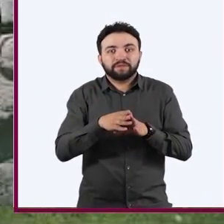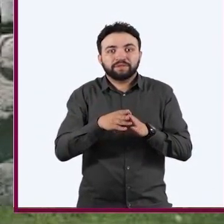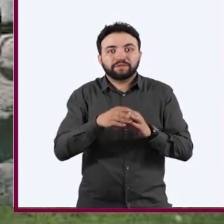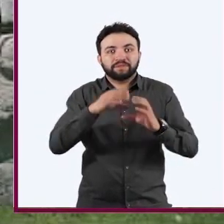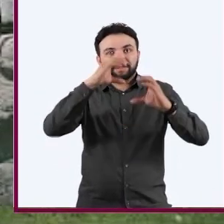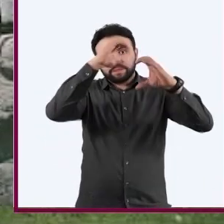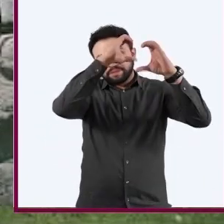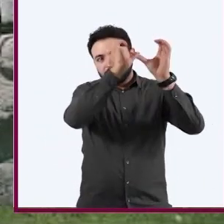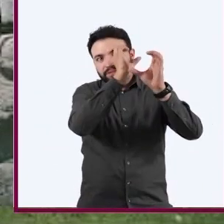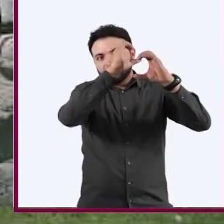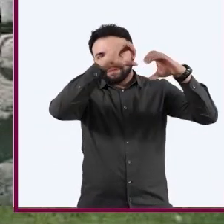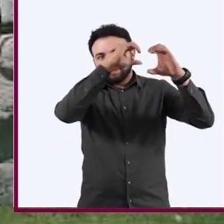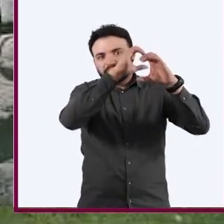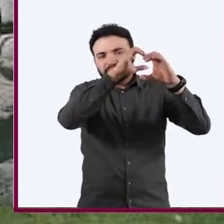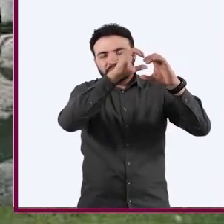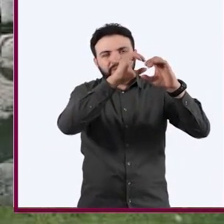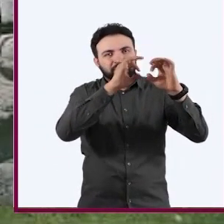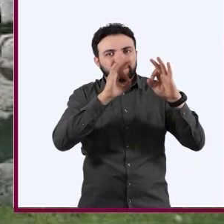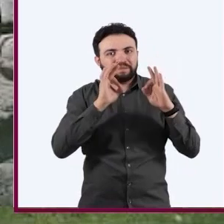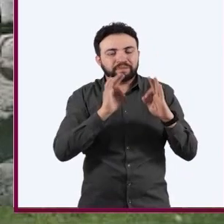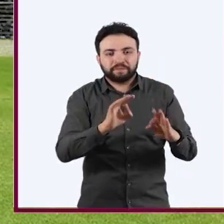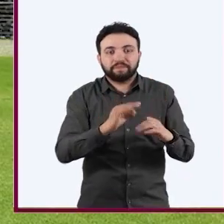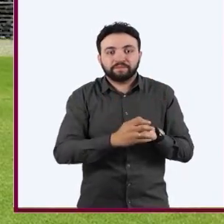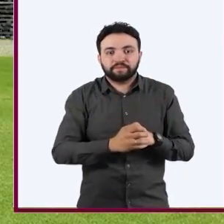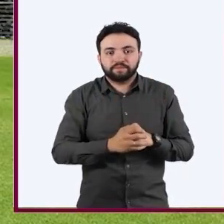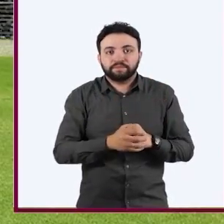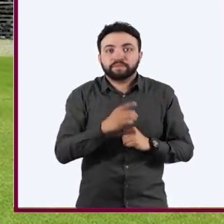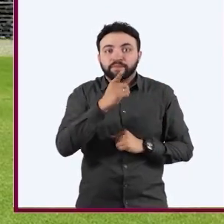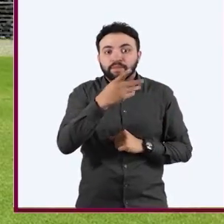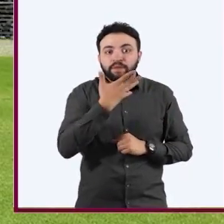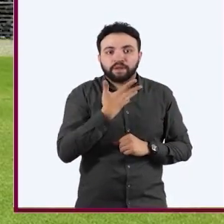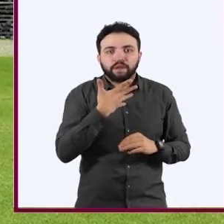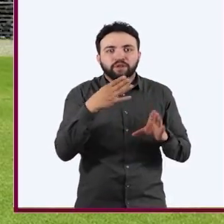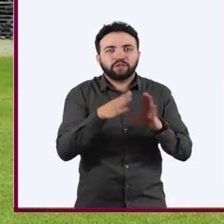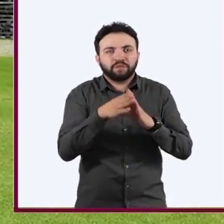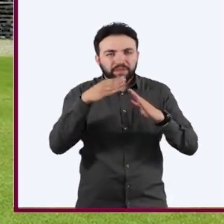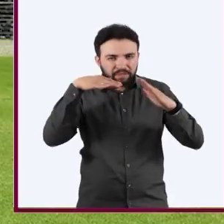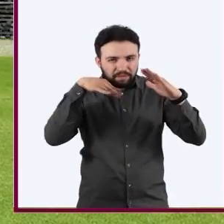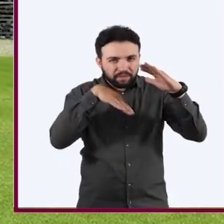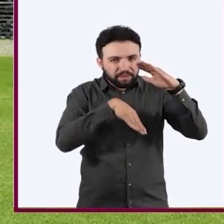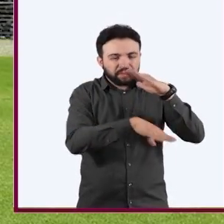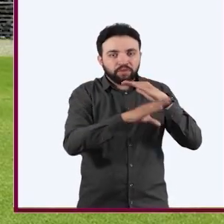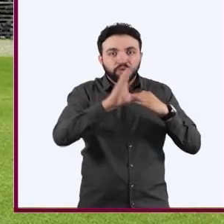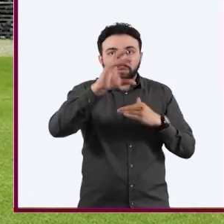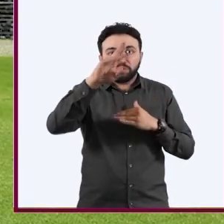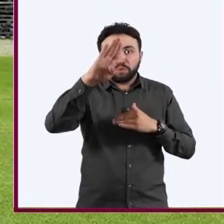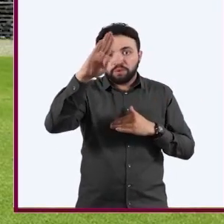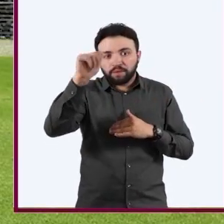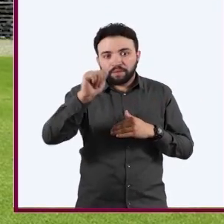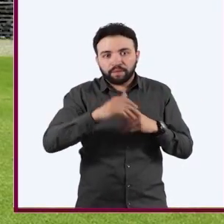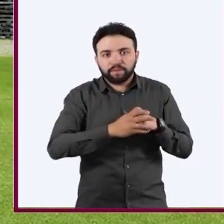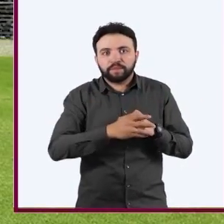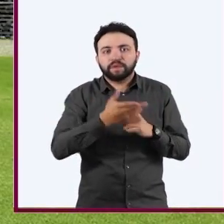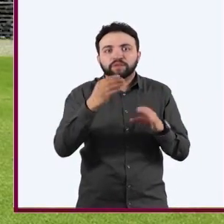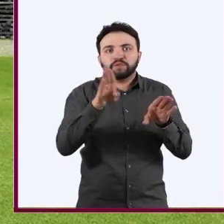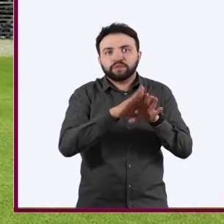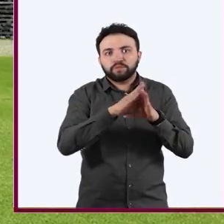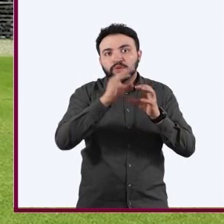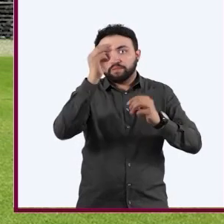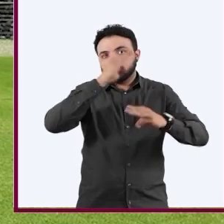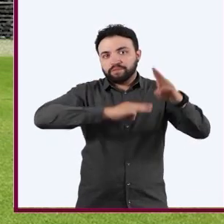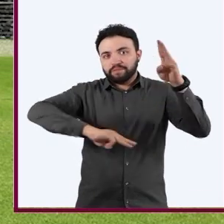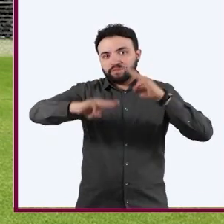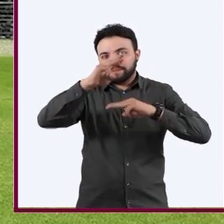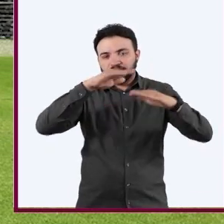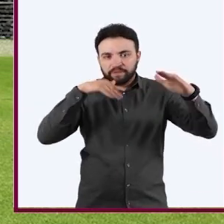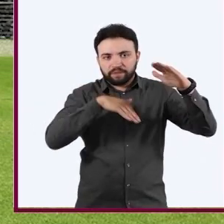un observatorio astronómico muy exacto. Así es, Fer. Xochicalco tiene una especie de cueva, en lo que podríamos decir que son las